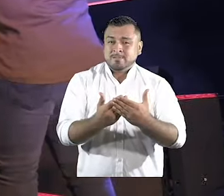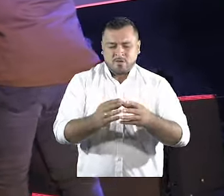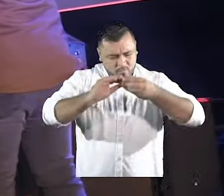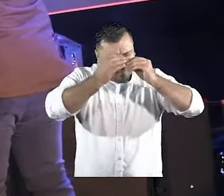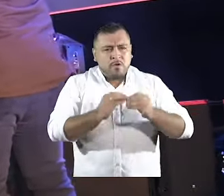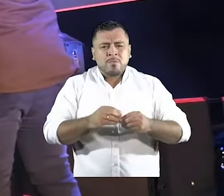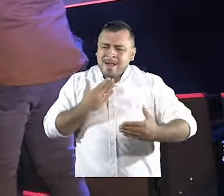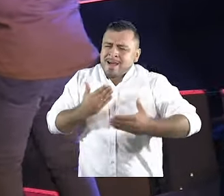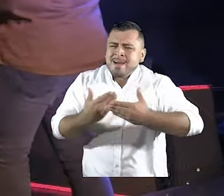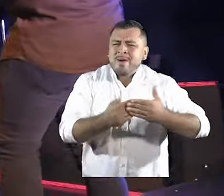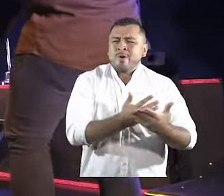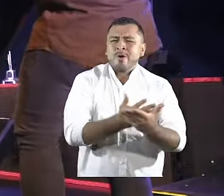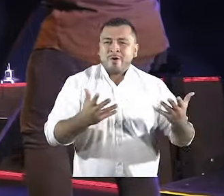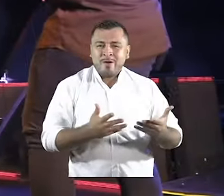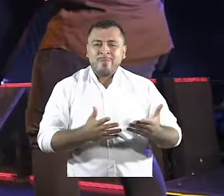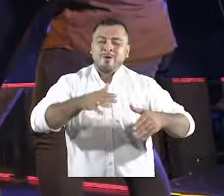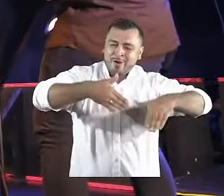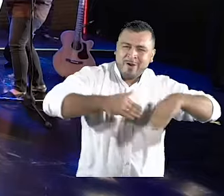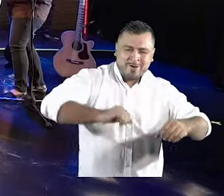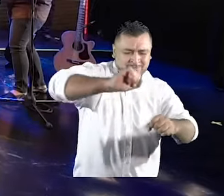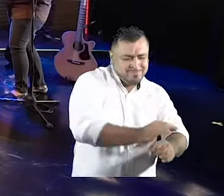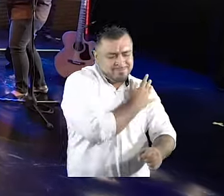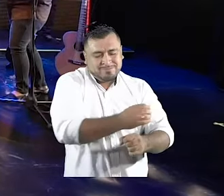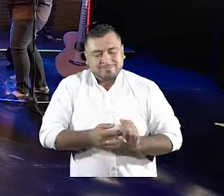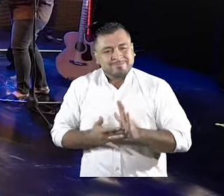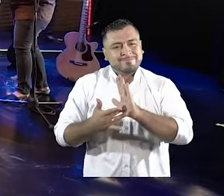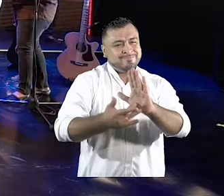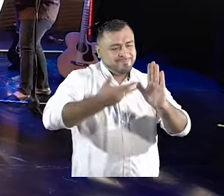y de este modo siempre doy mis agradecimientos.